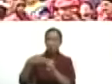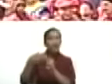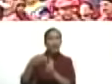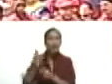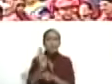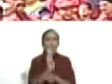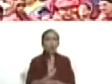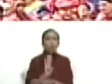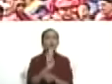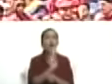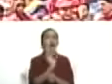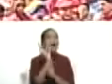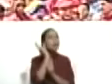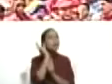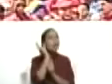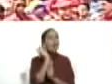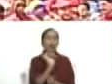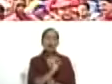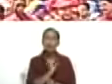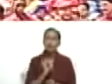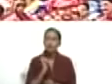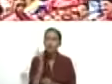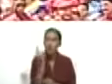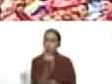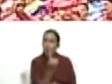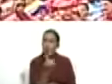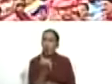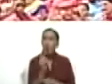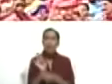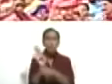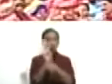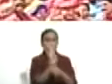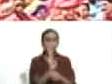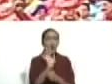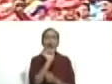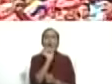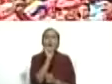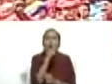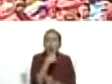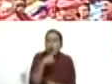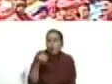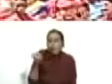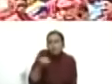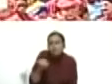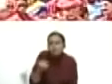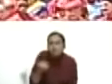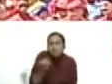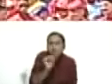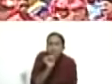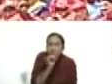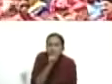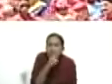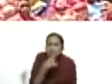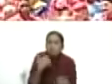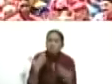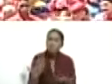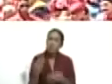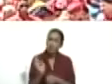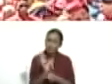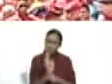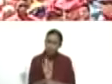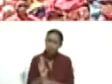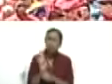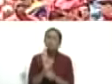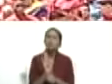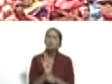solas, para proteger a los abuelos y a las abuelas, para proteger a la